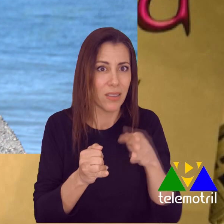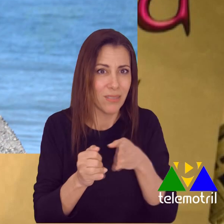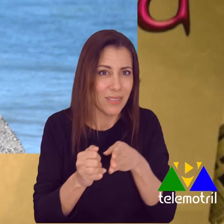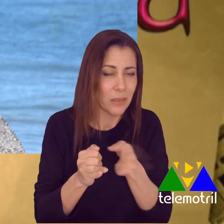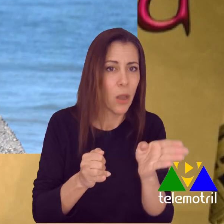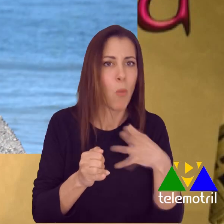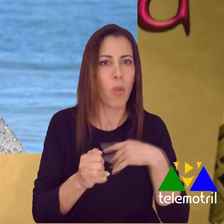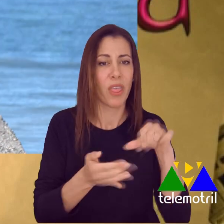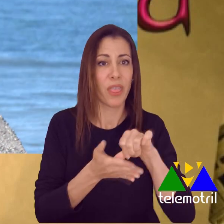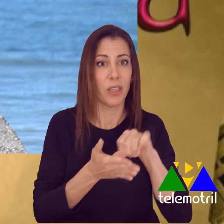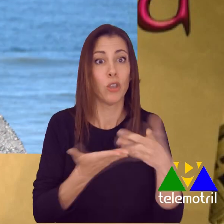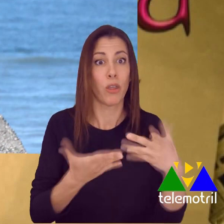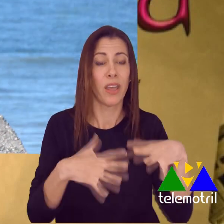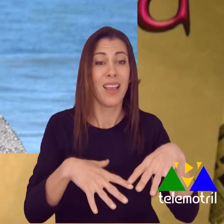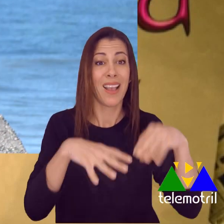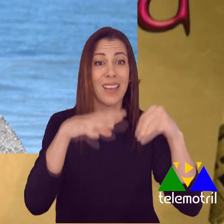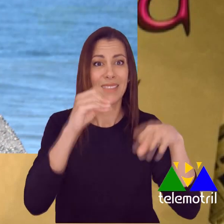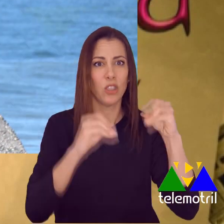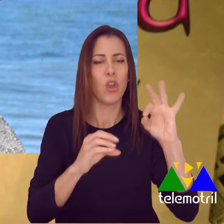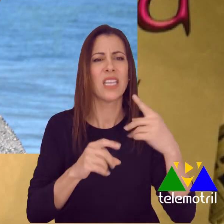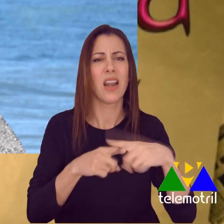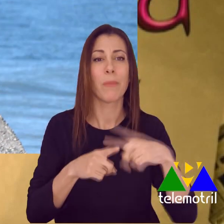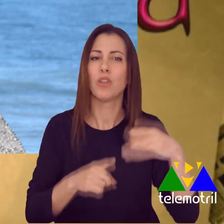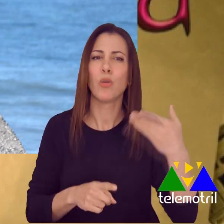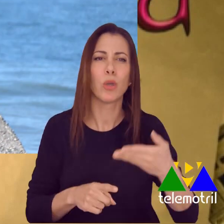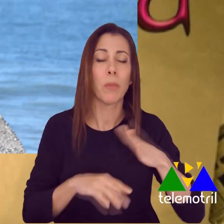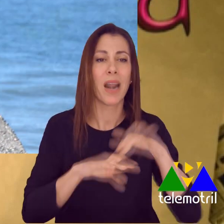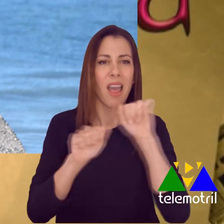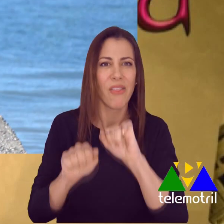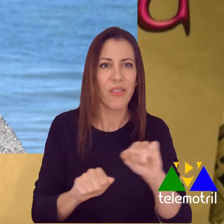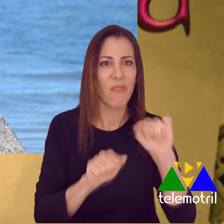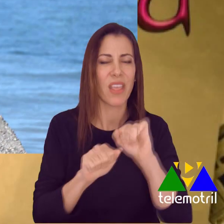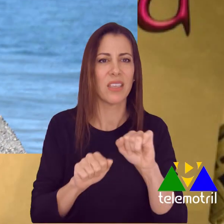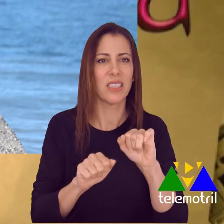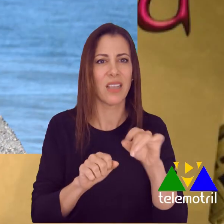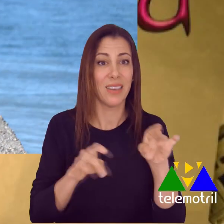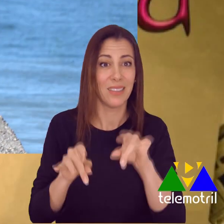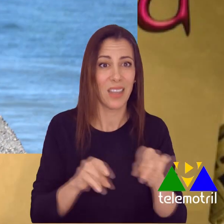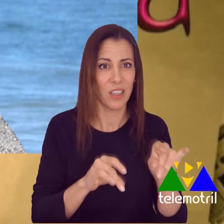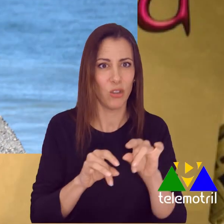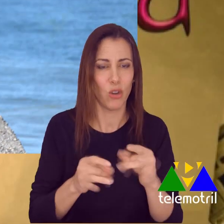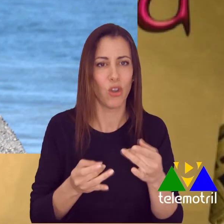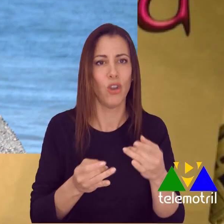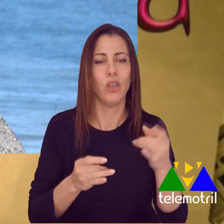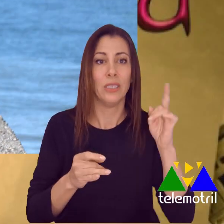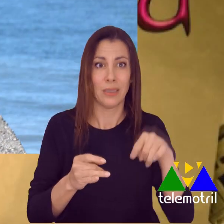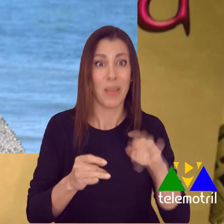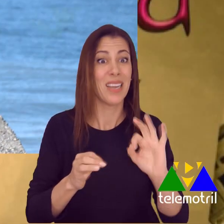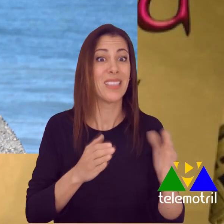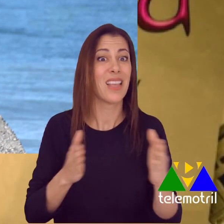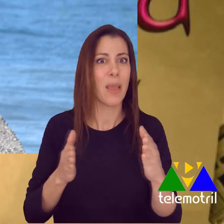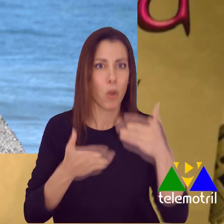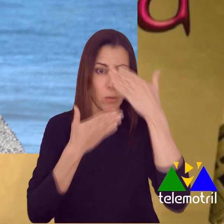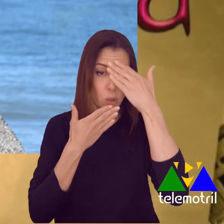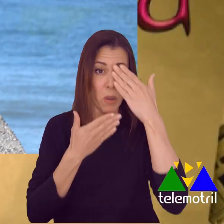Salobreña evidentemente fue un elemento importantísimo de la defensa del territorio, ya desde época musulmana, algunos dicen